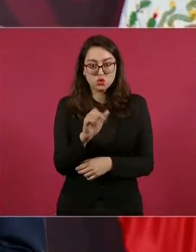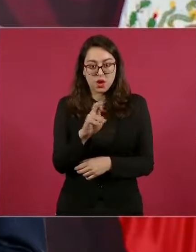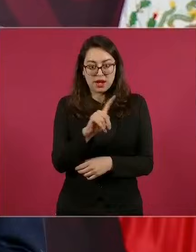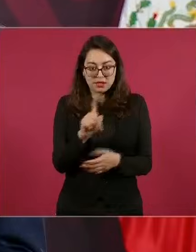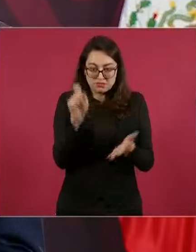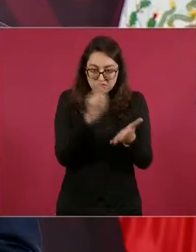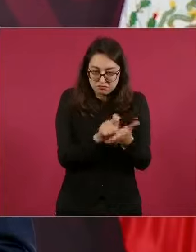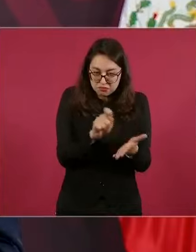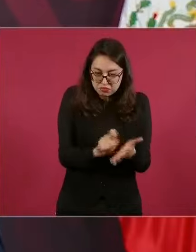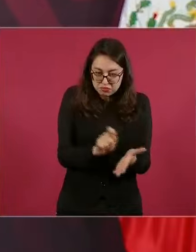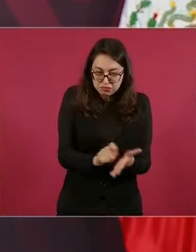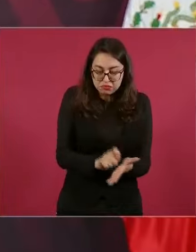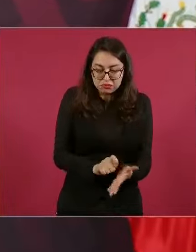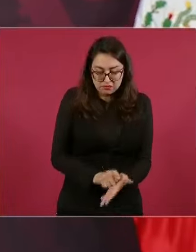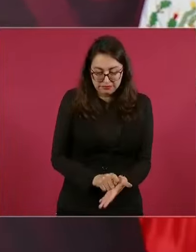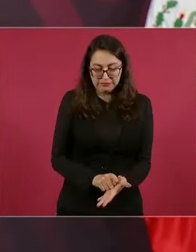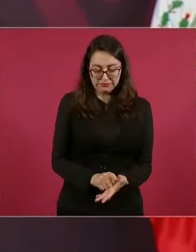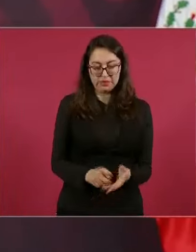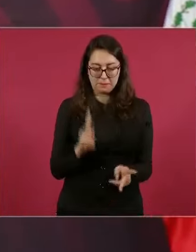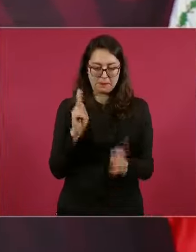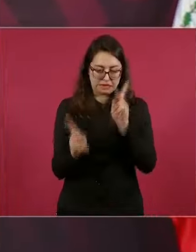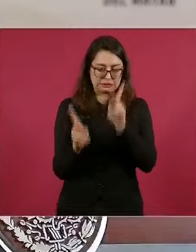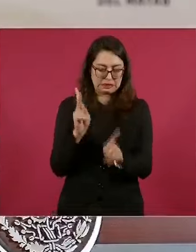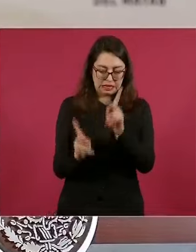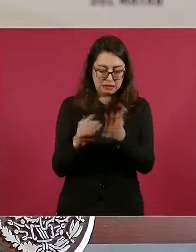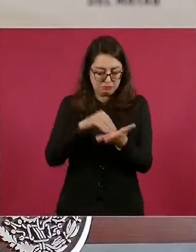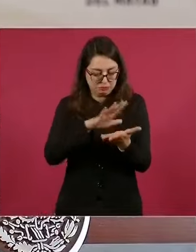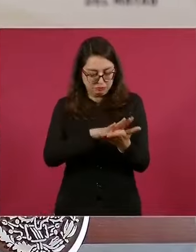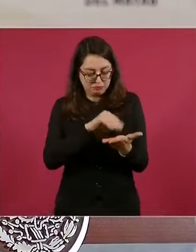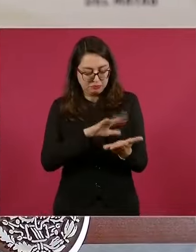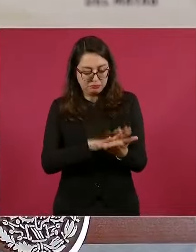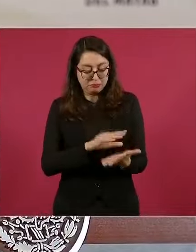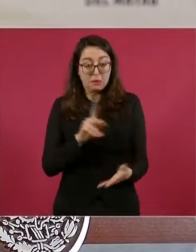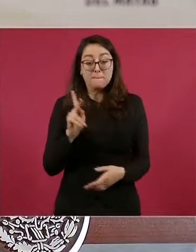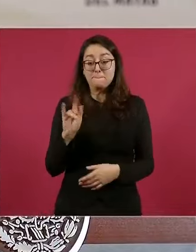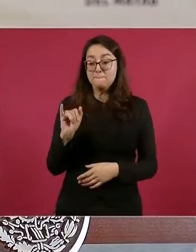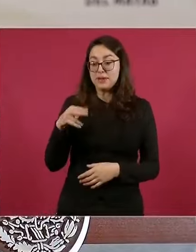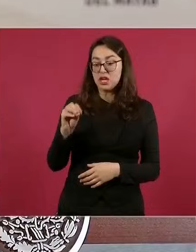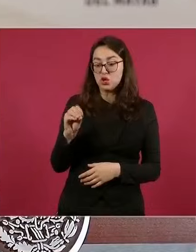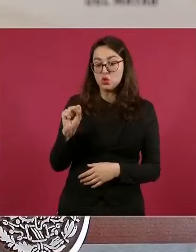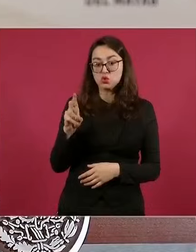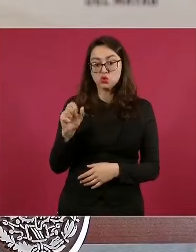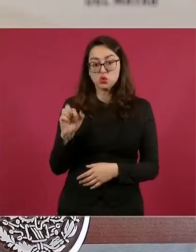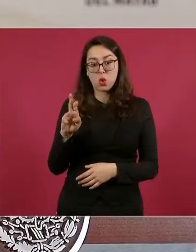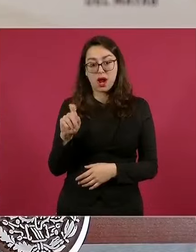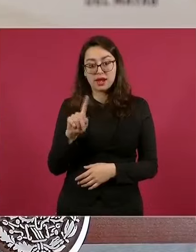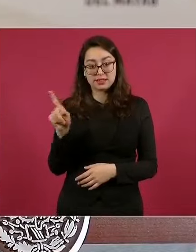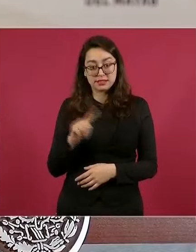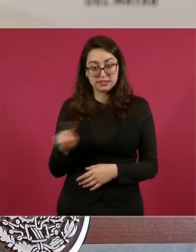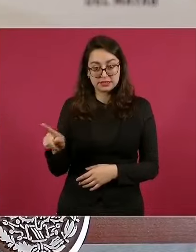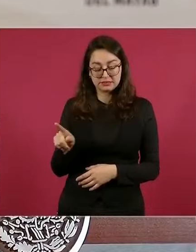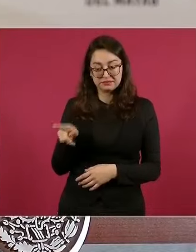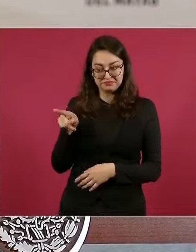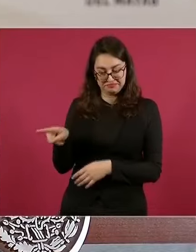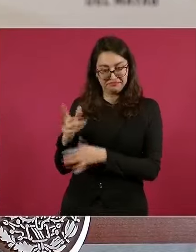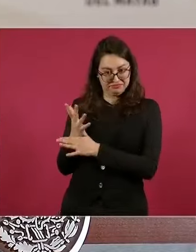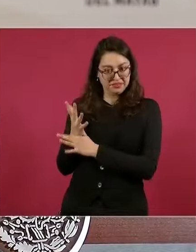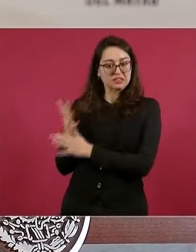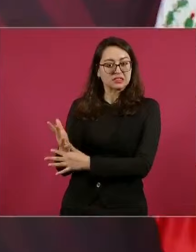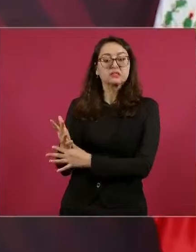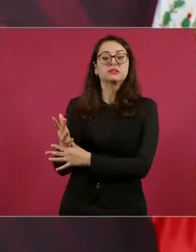es cuestionar a los que tienen el poder. Para eso sirve el periodismo, para eso servimos los periodistas, y eso es precisamente lo que Jessica hizo